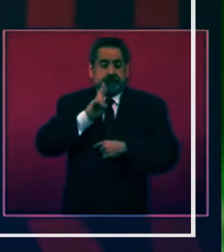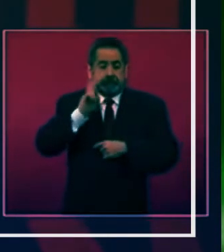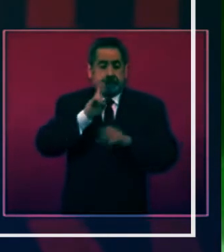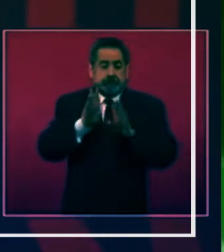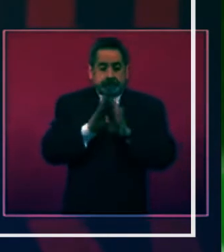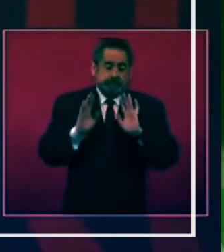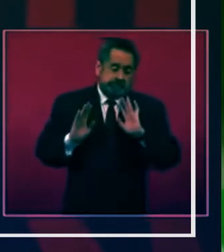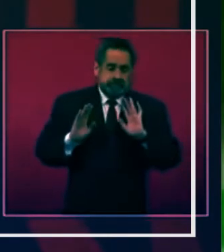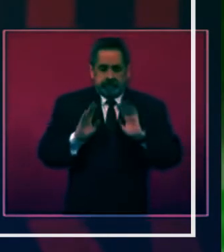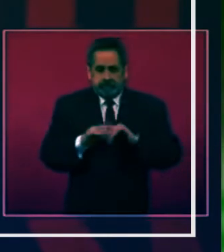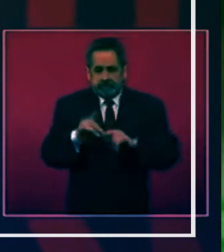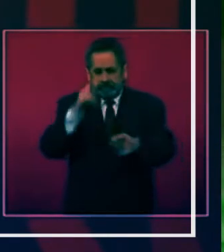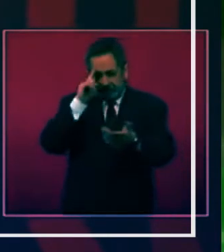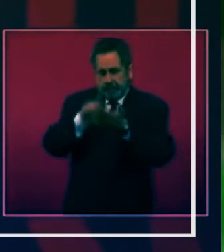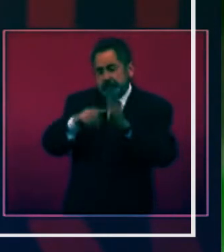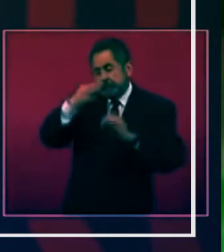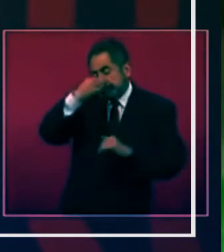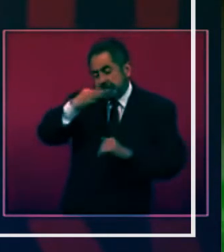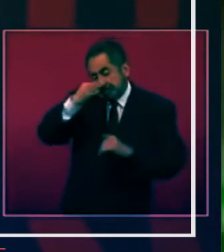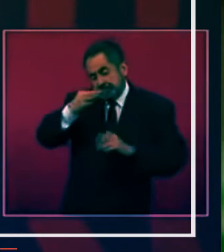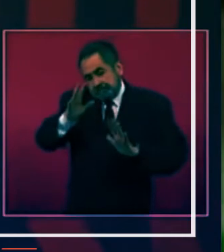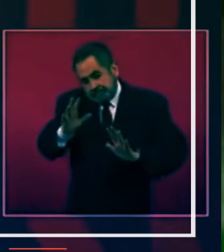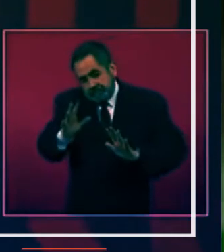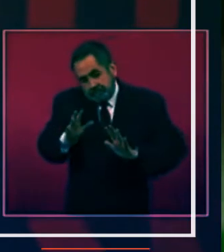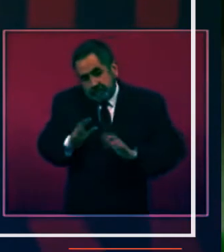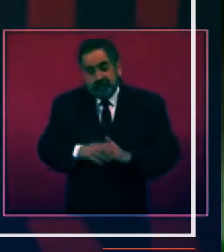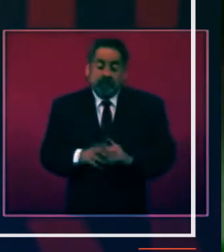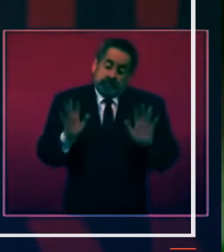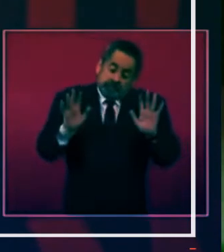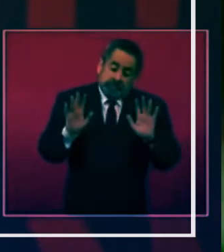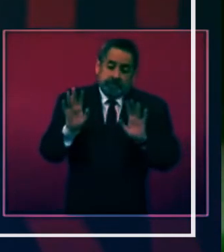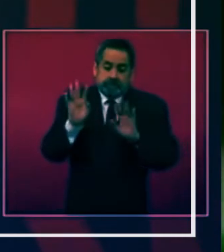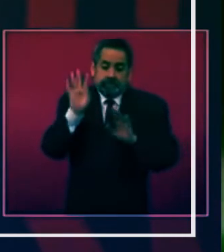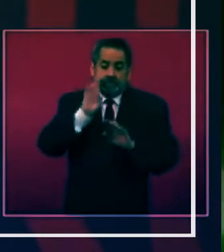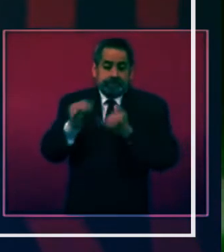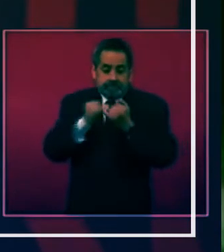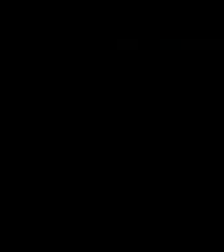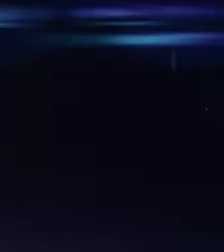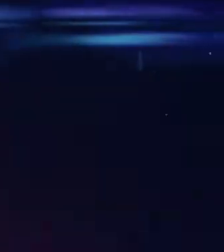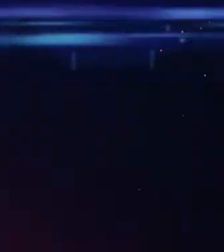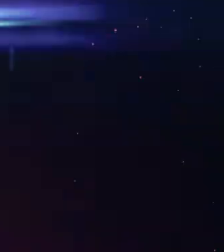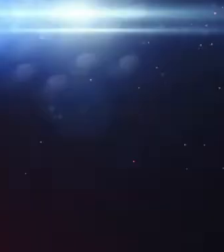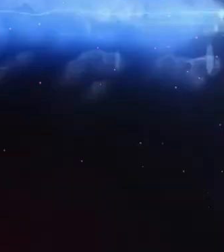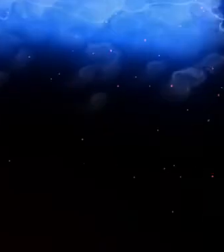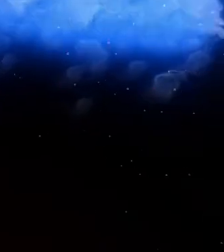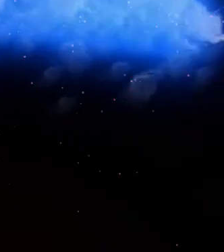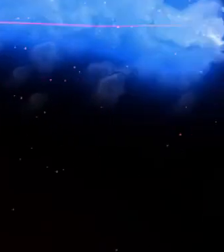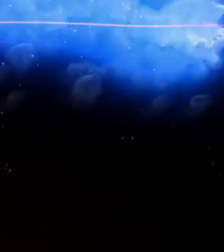Pero yo creo que es gripe. Esperen. De todas maneras. Sí, a cuidarse.